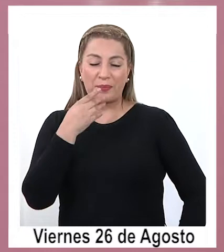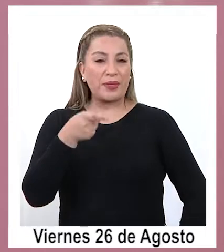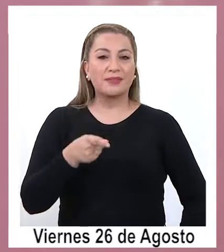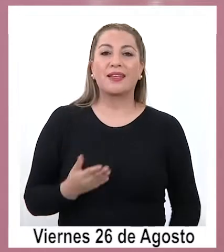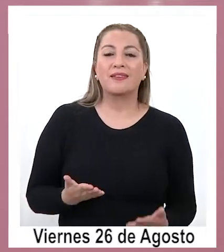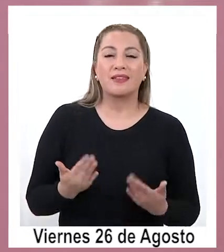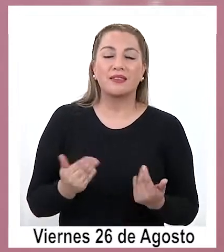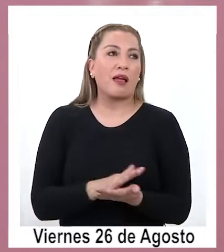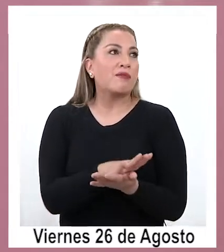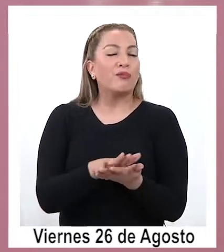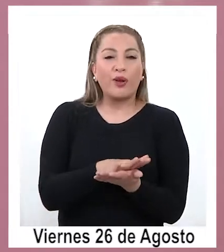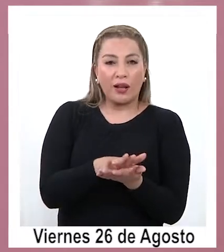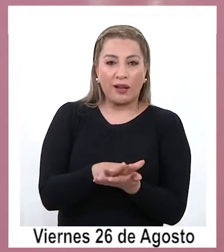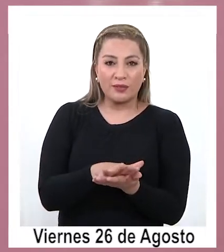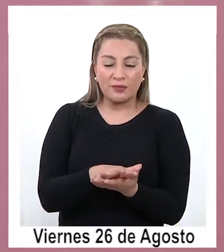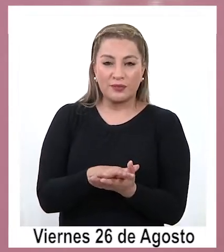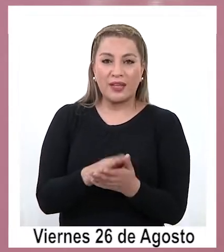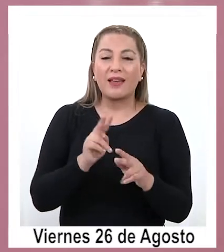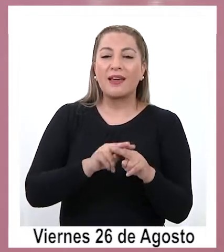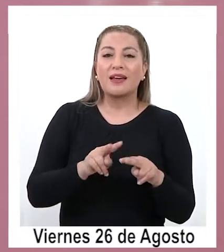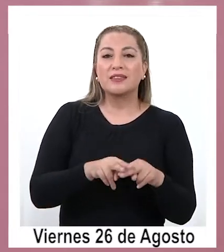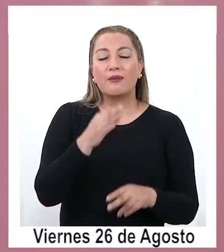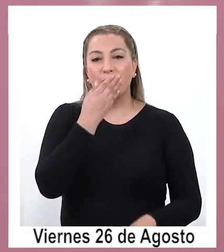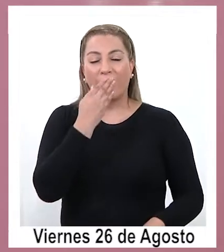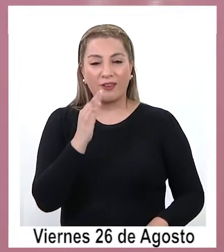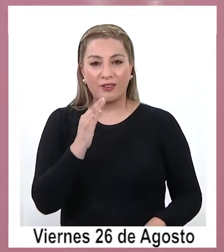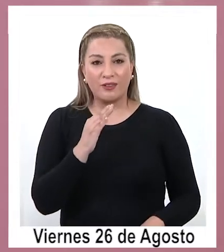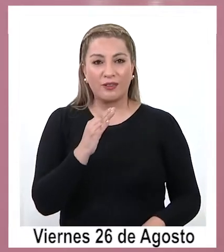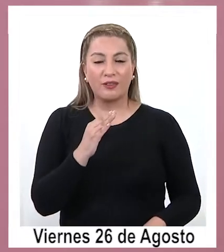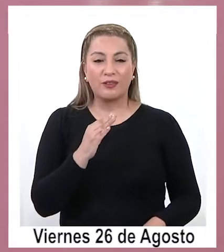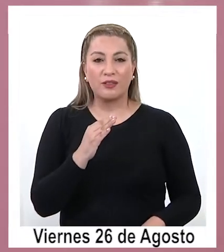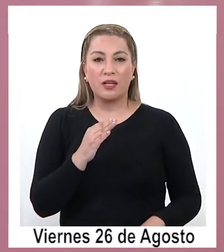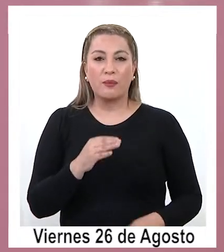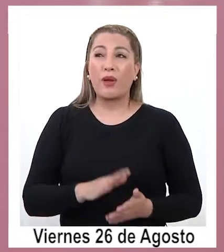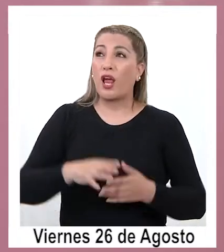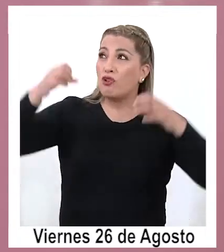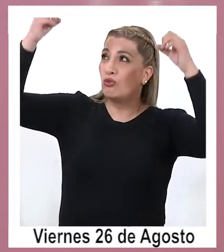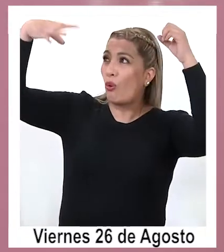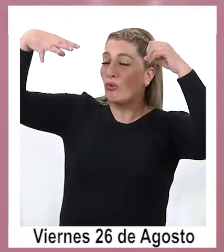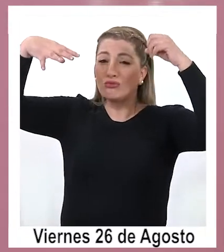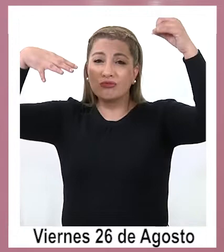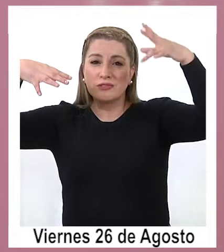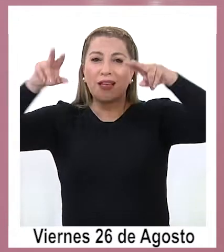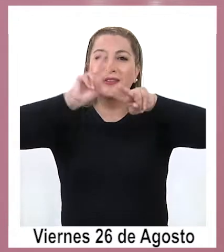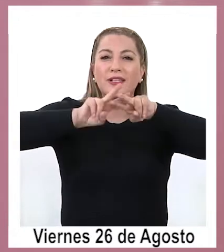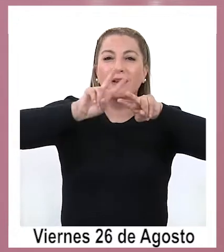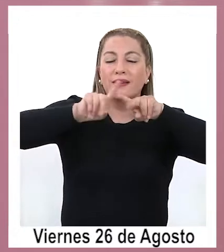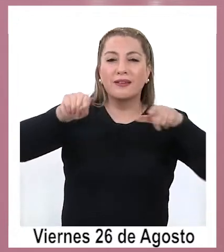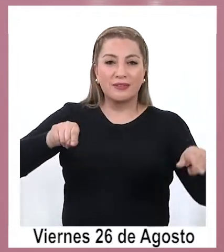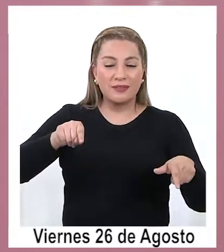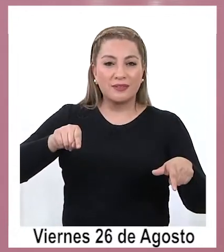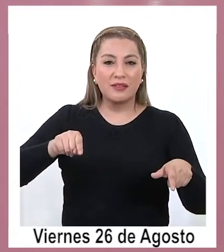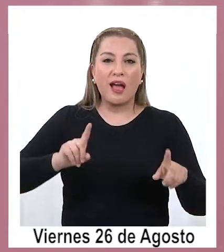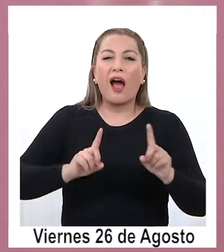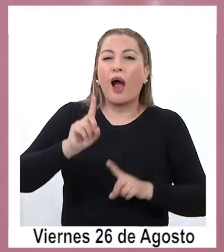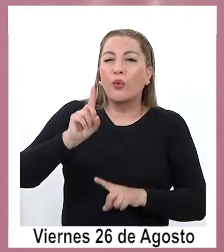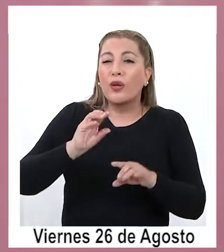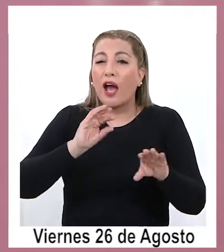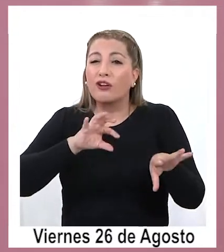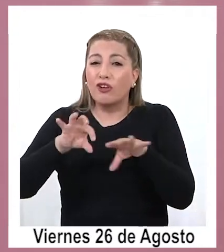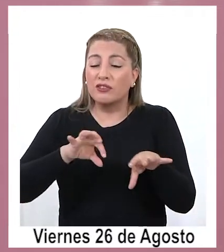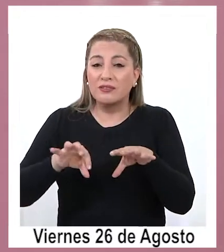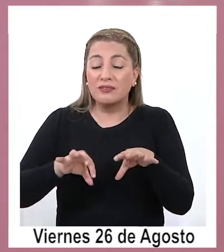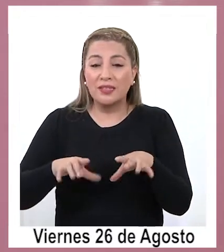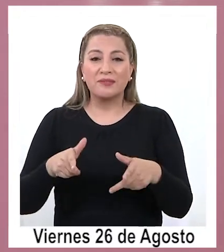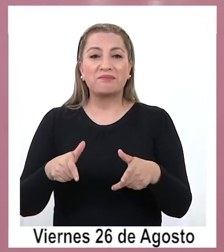requiere por ejemplo mejora en materia de parrilla de luces cierto de infraestructura que son pequeñas cosas que de